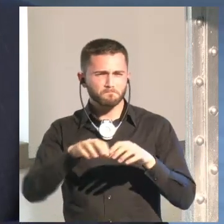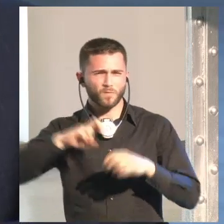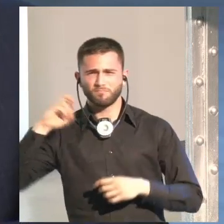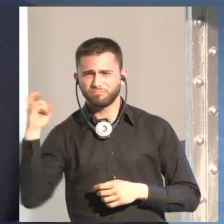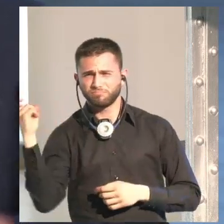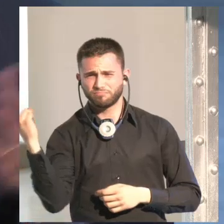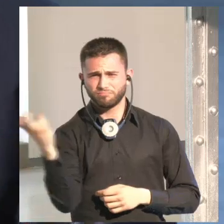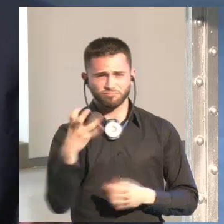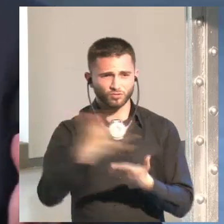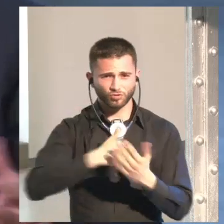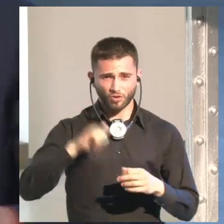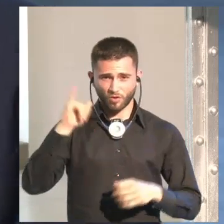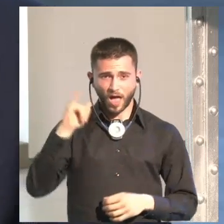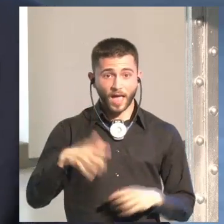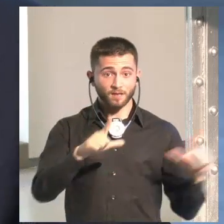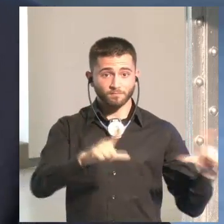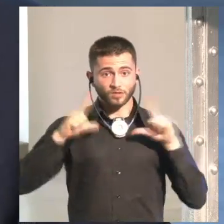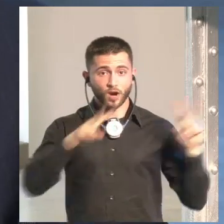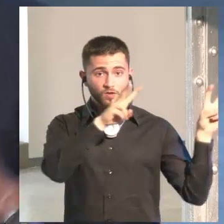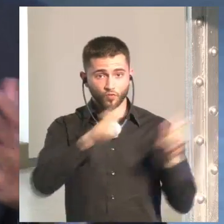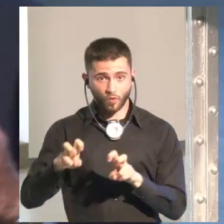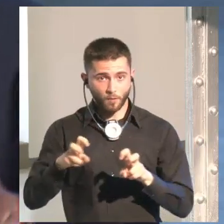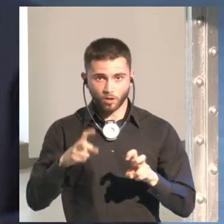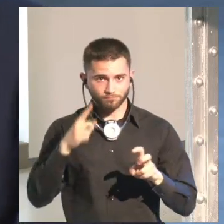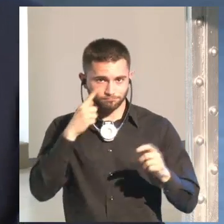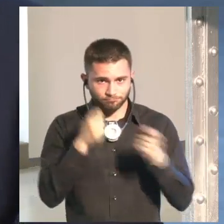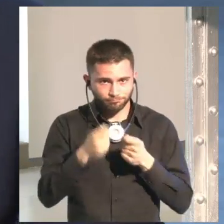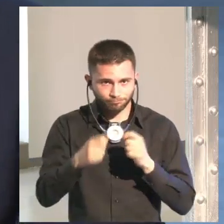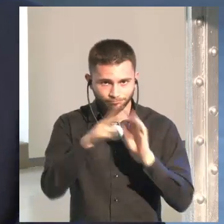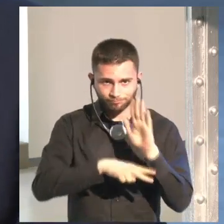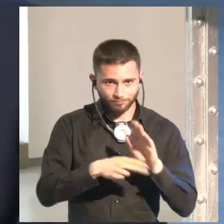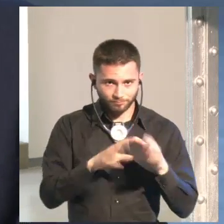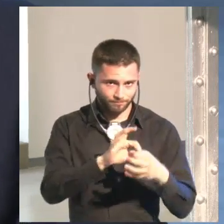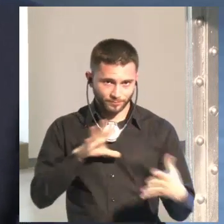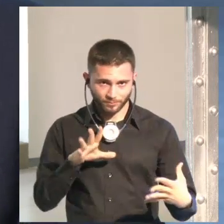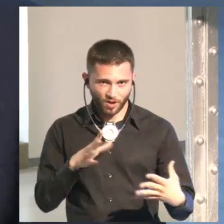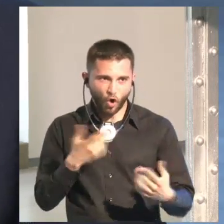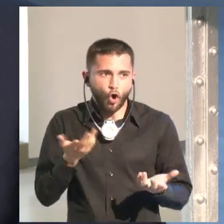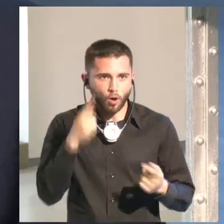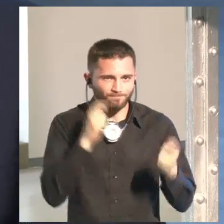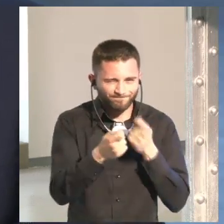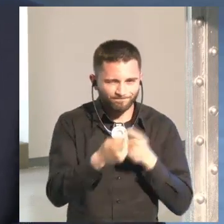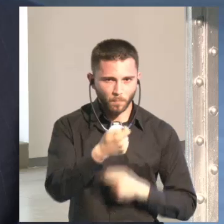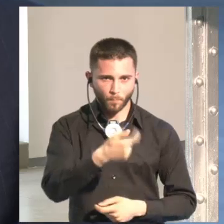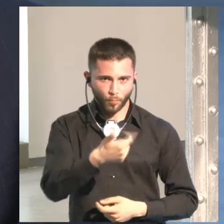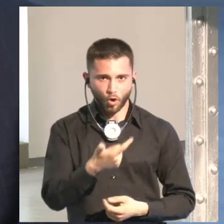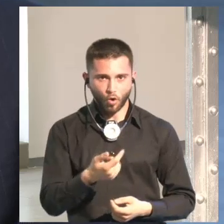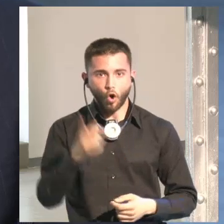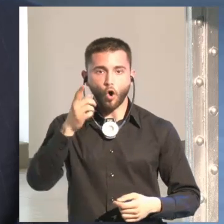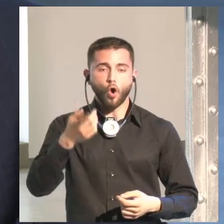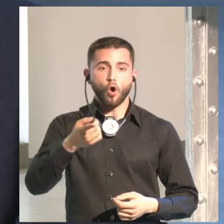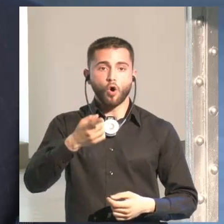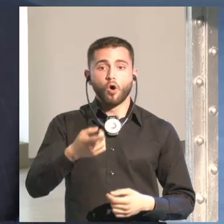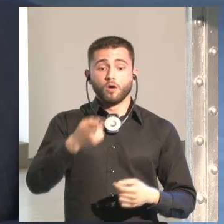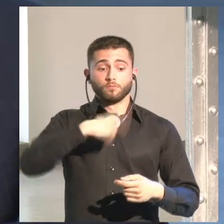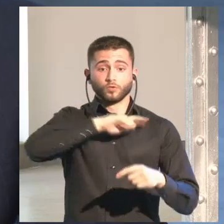Estos nuevos actores no están regulados o están muy poco regulados, o nos desregulas a nosotros o los